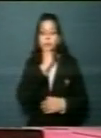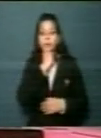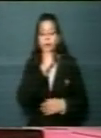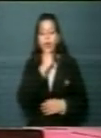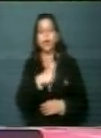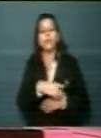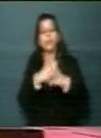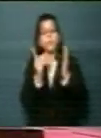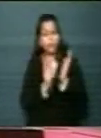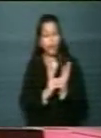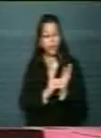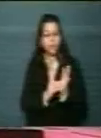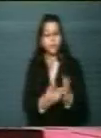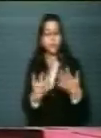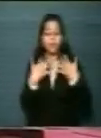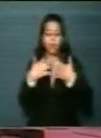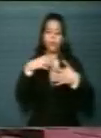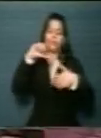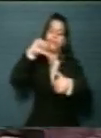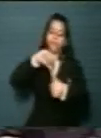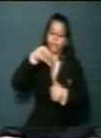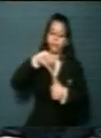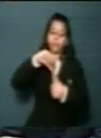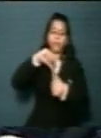señores diputados al Parlamento Centroamericano,